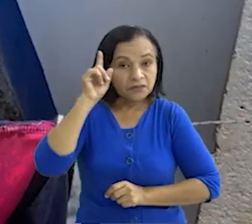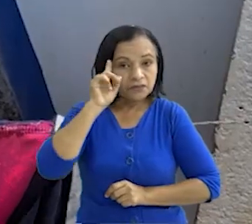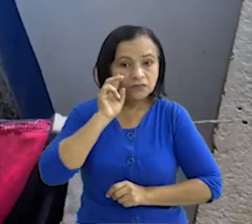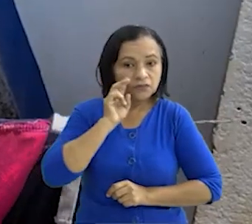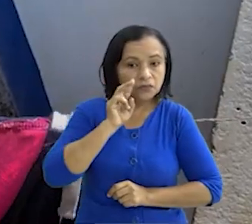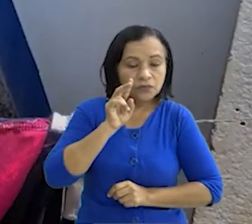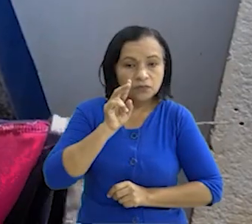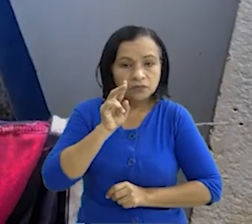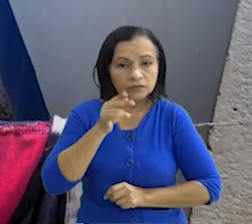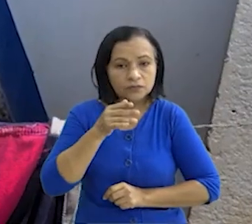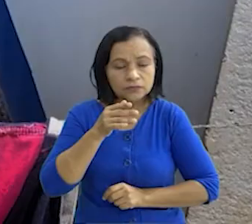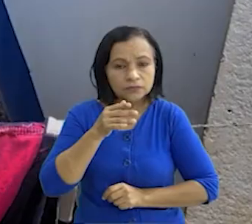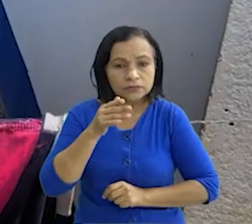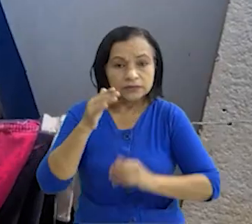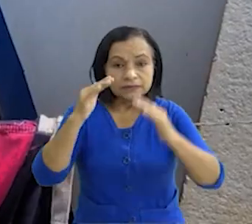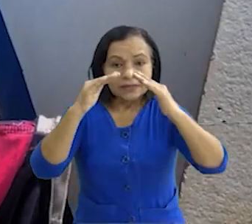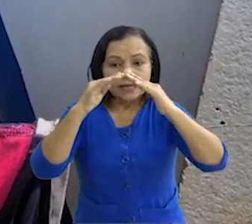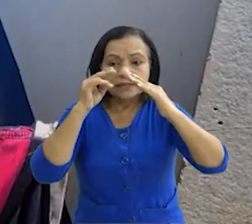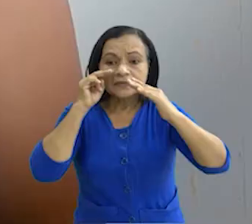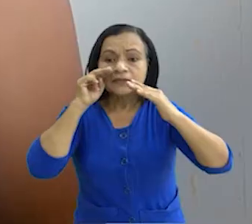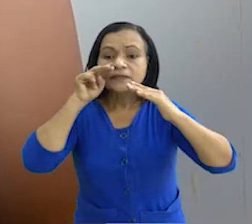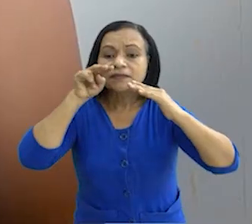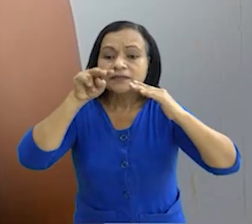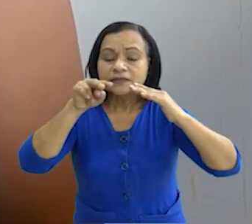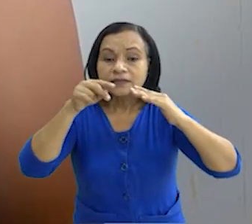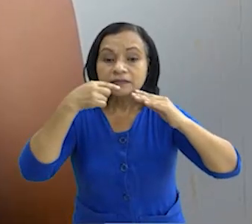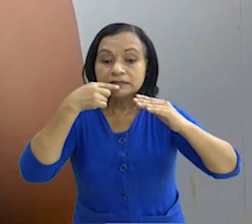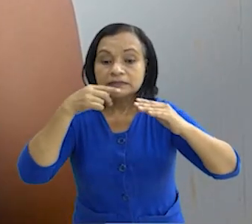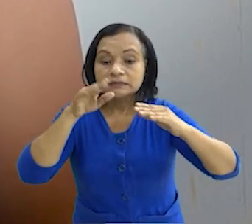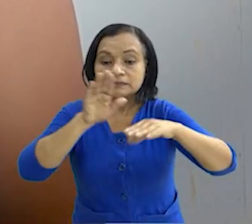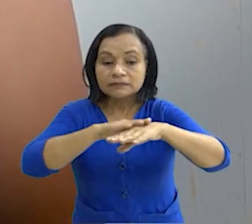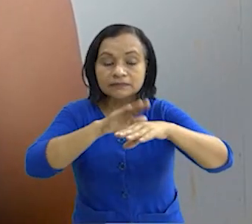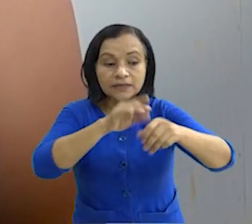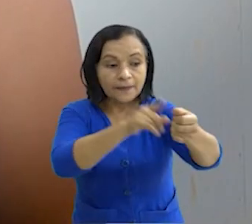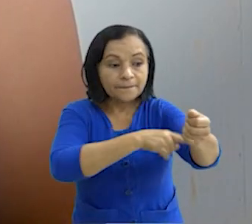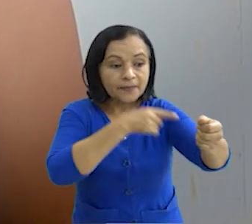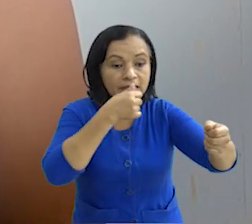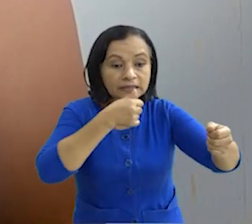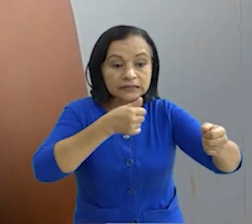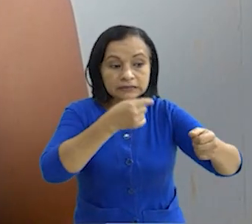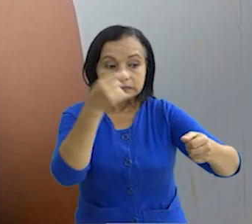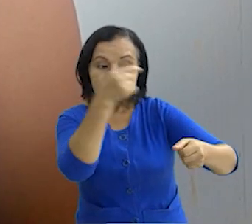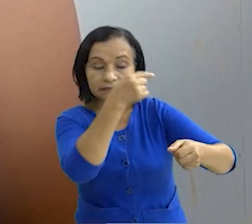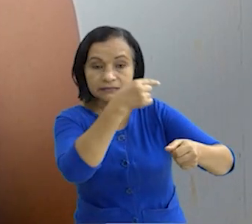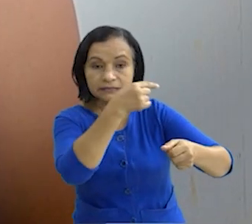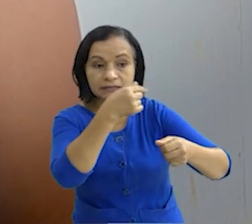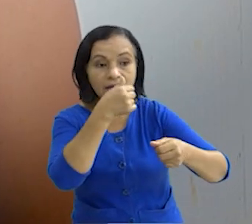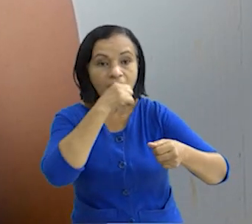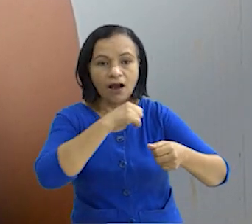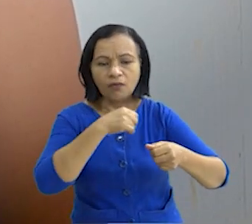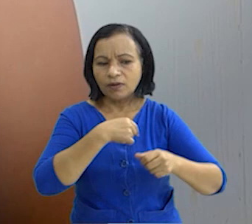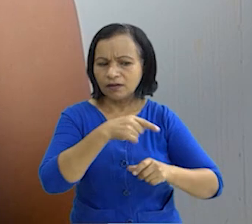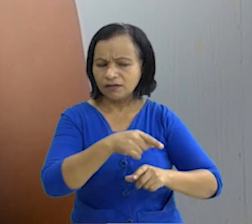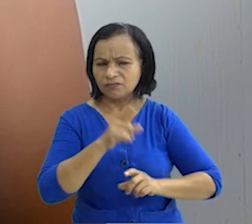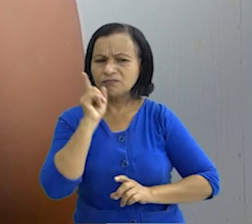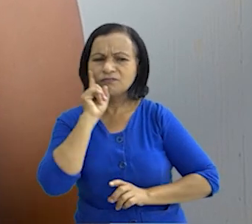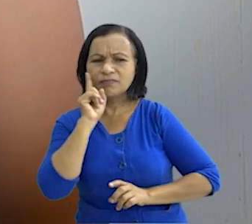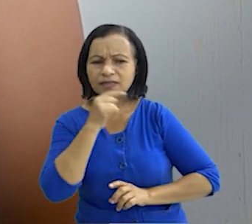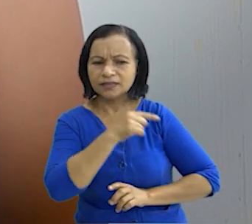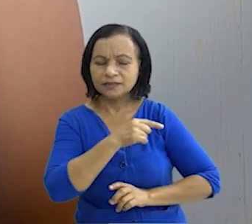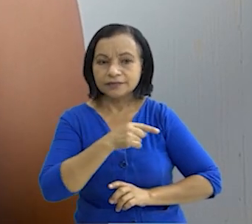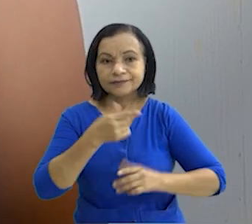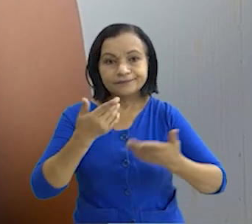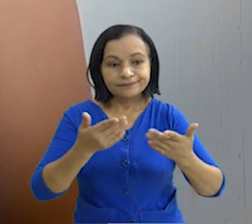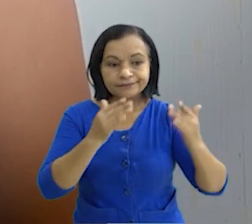por una endija del cine de mi casa y le dije a mi hermano, mira, el agua se está metiendo por detrás, Leo. Y él no me creía. Y siempre